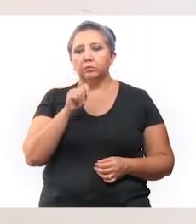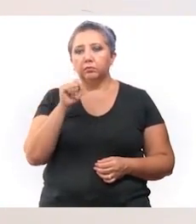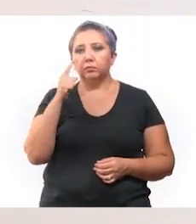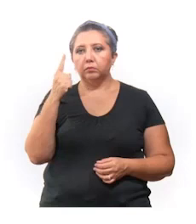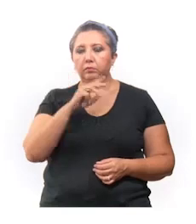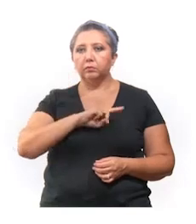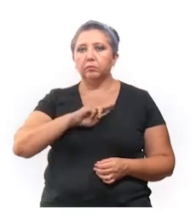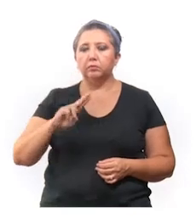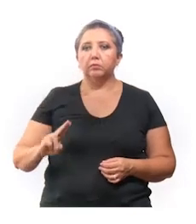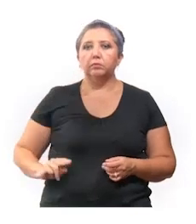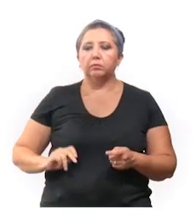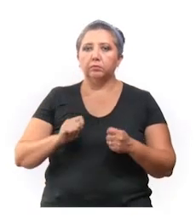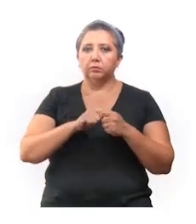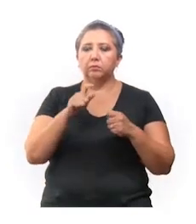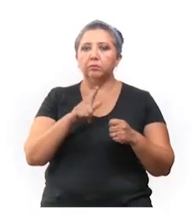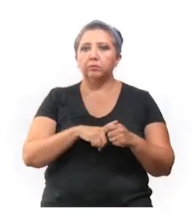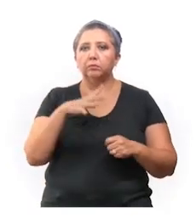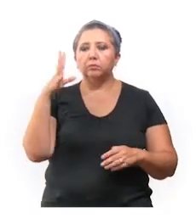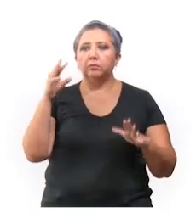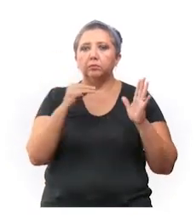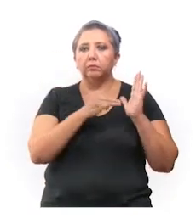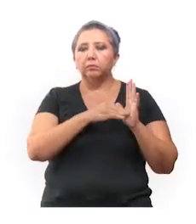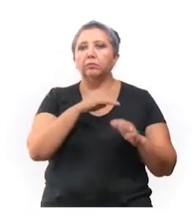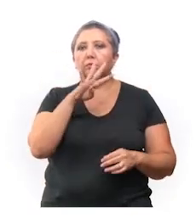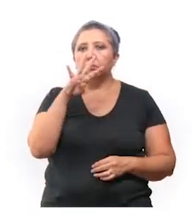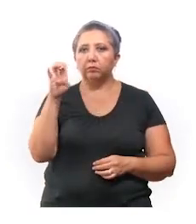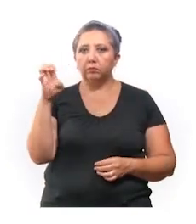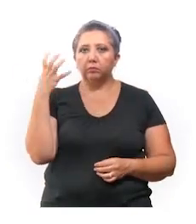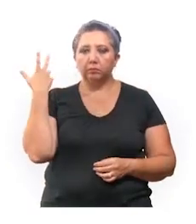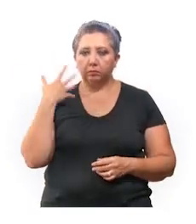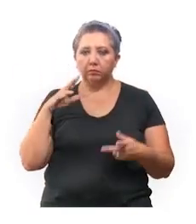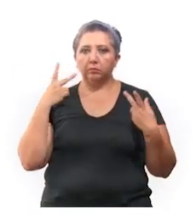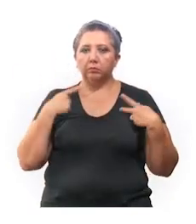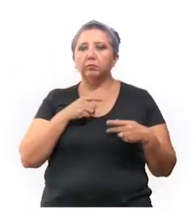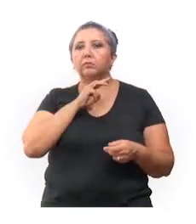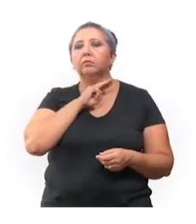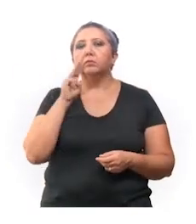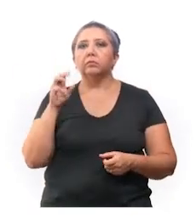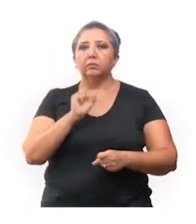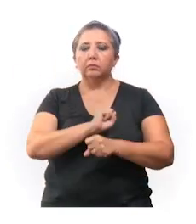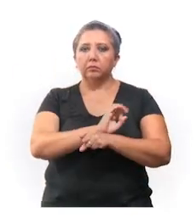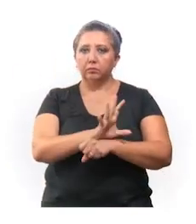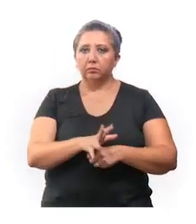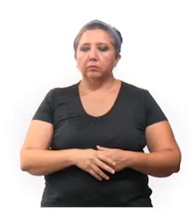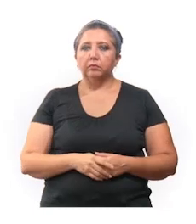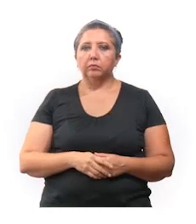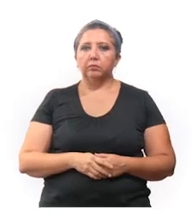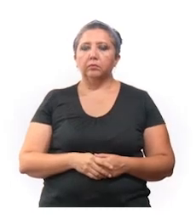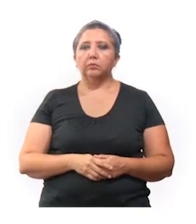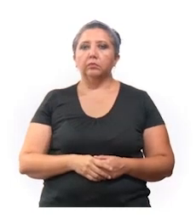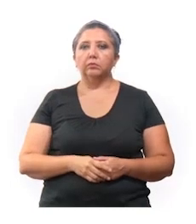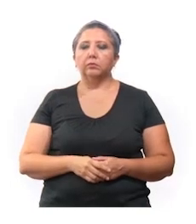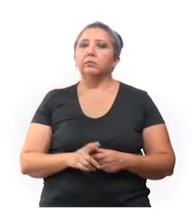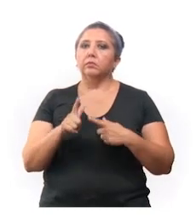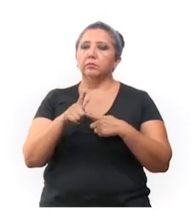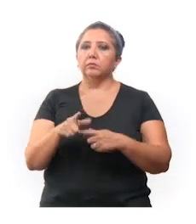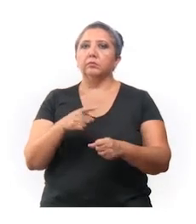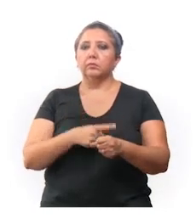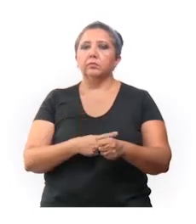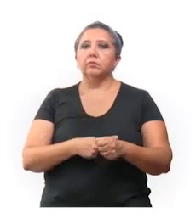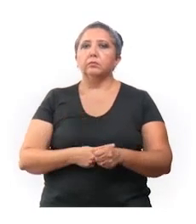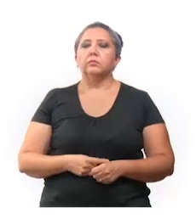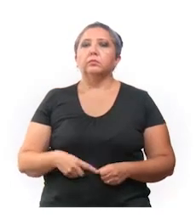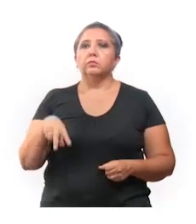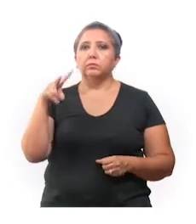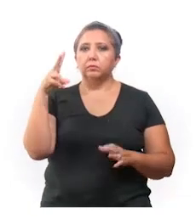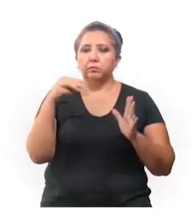1 en Umán. En total, son 4.410 las personas fallecidas a causa del coronavirus. De los casos